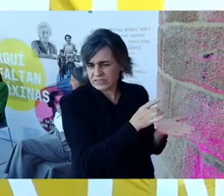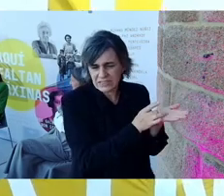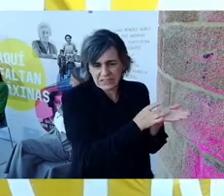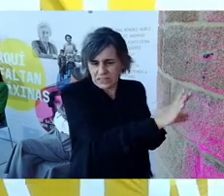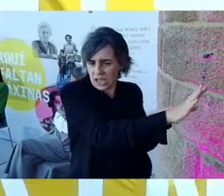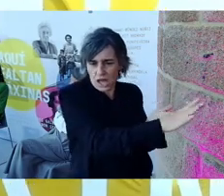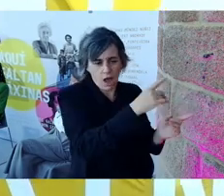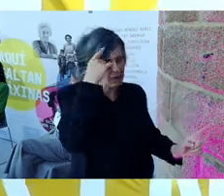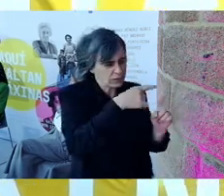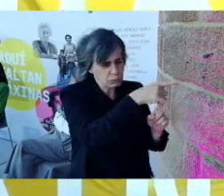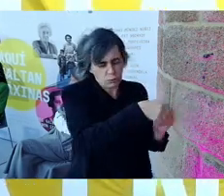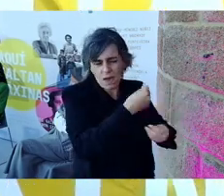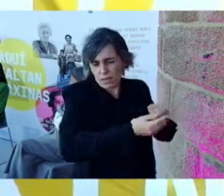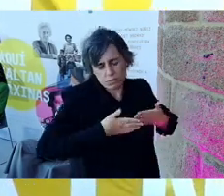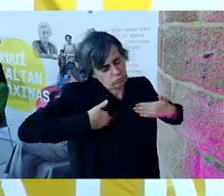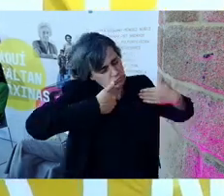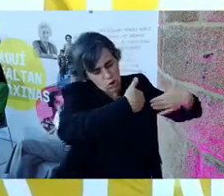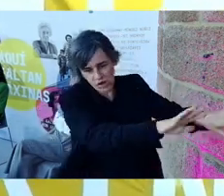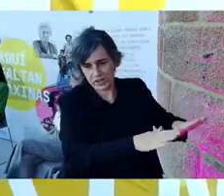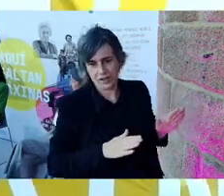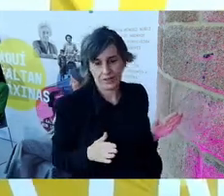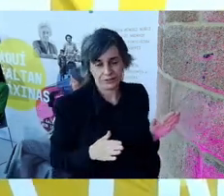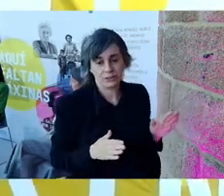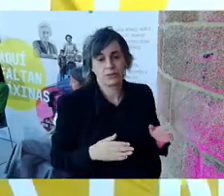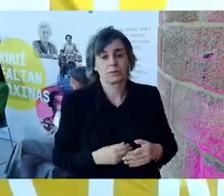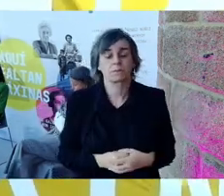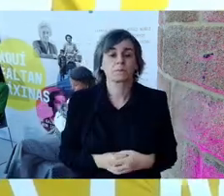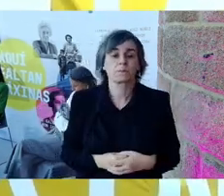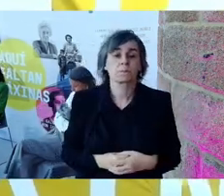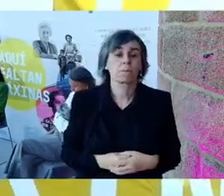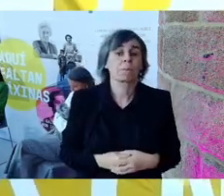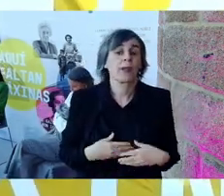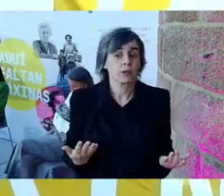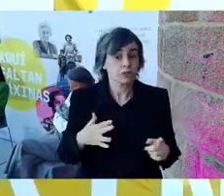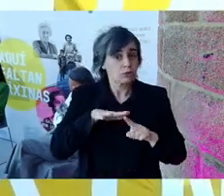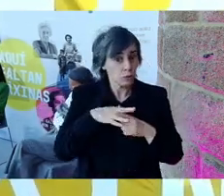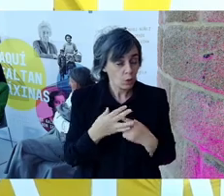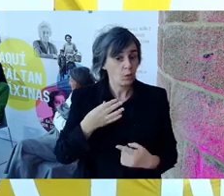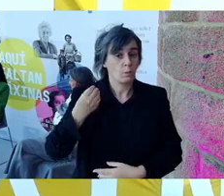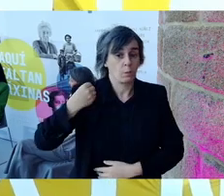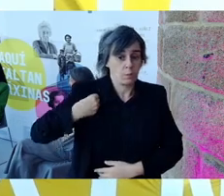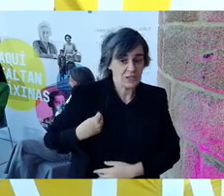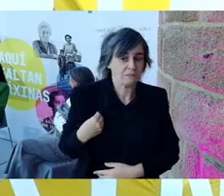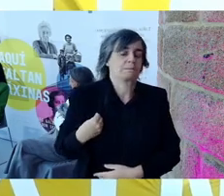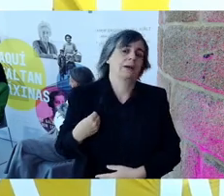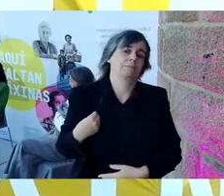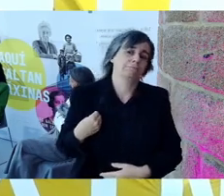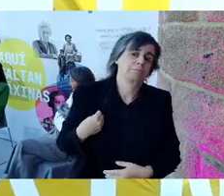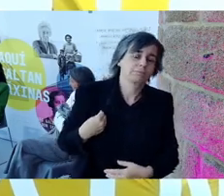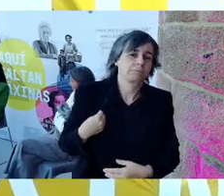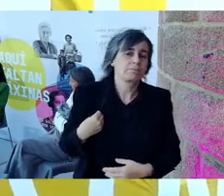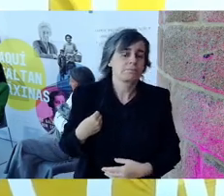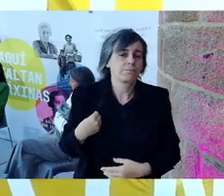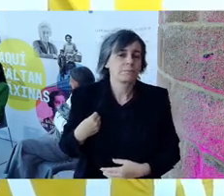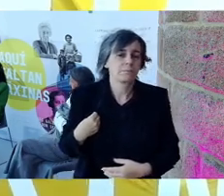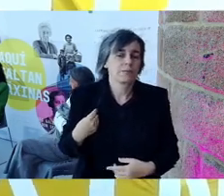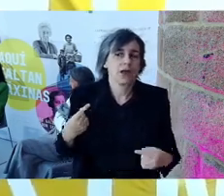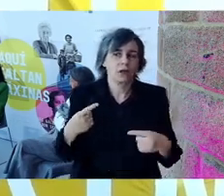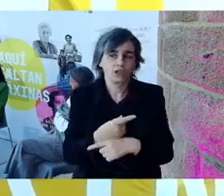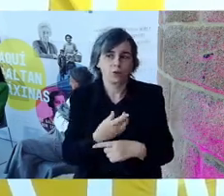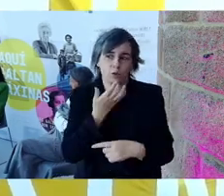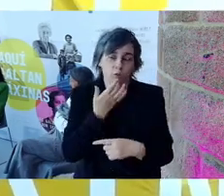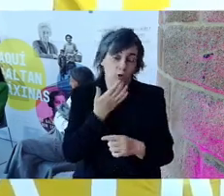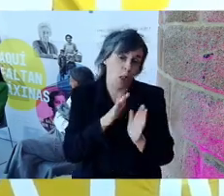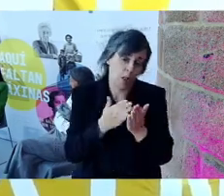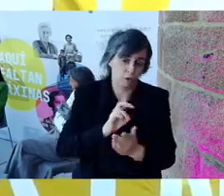hiciese voluntad como ella considerase. Y en esta situación el contrapunto lo dan de nuevo